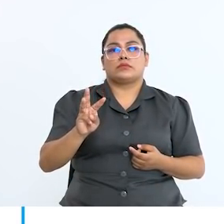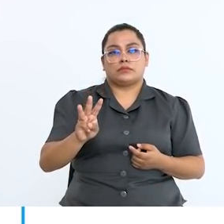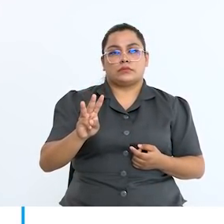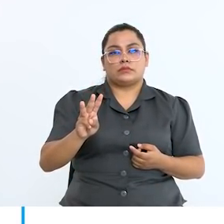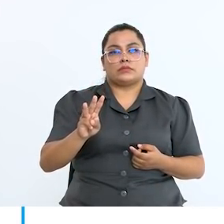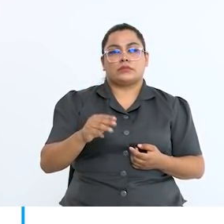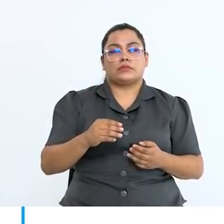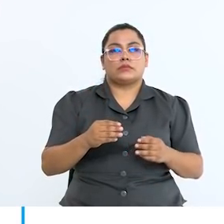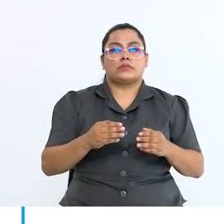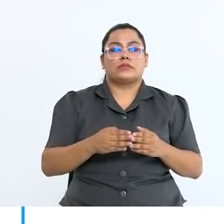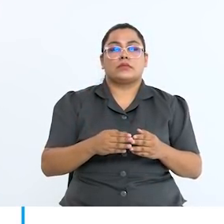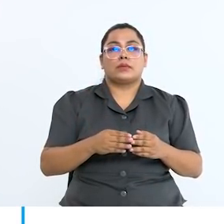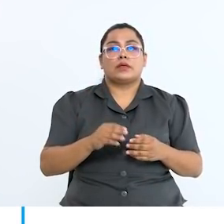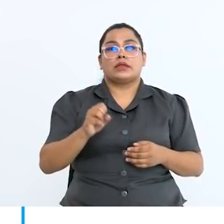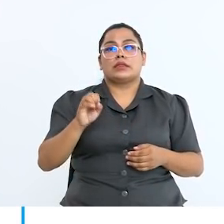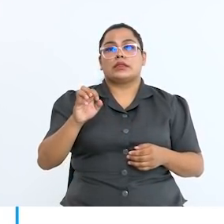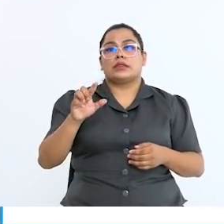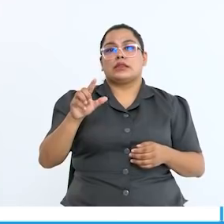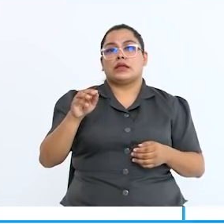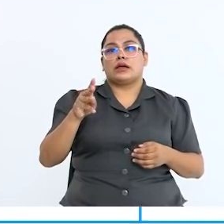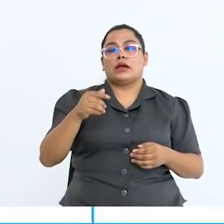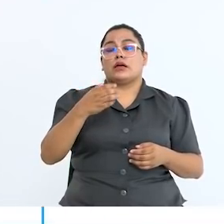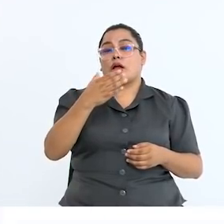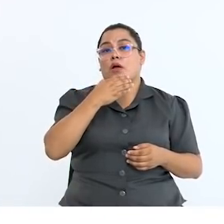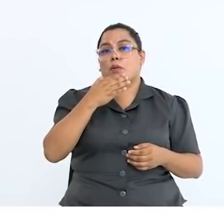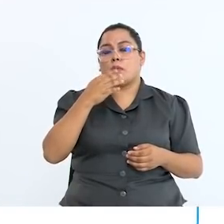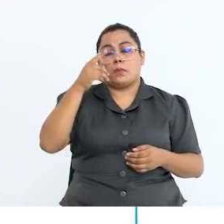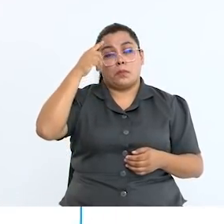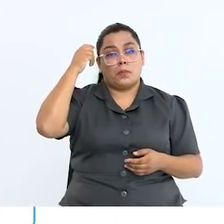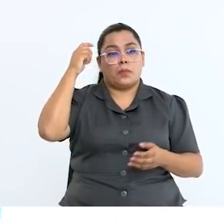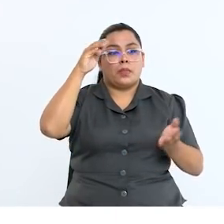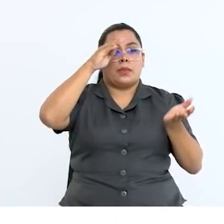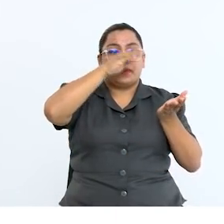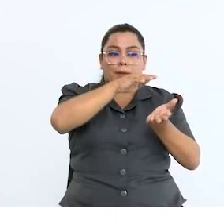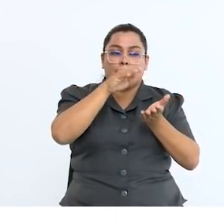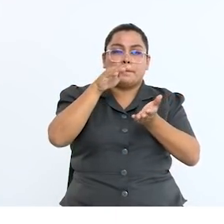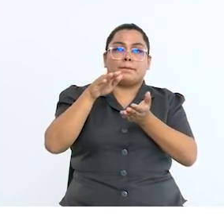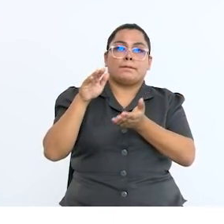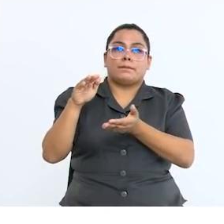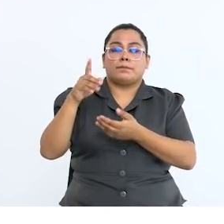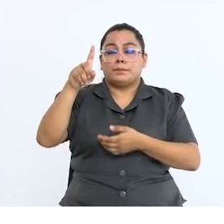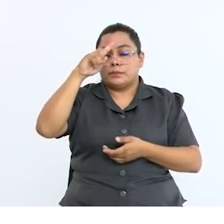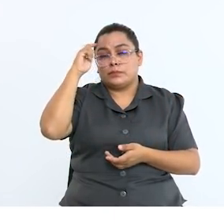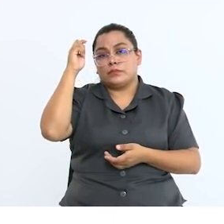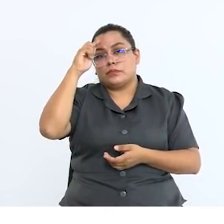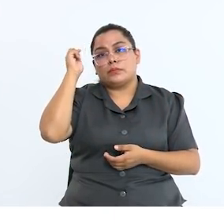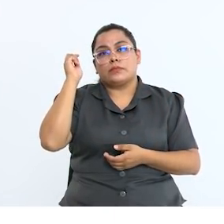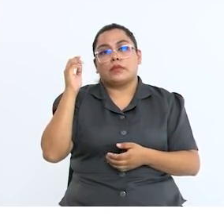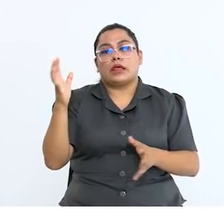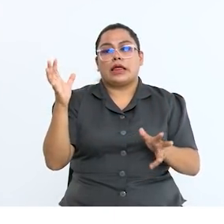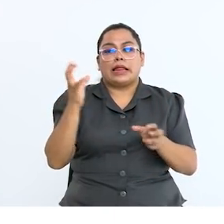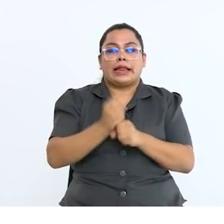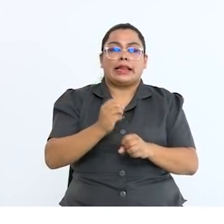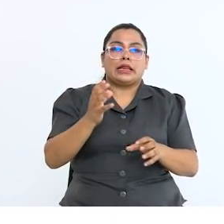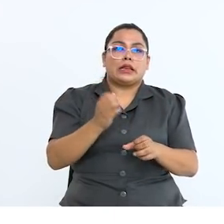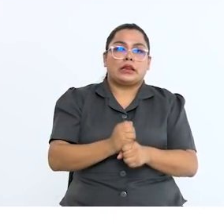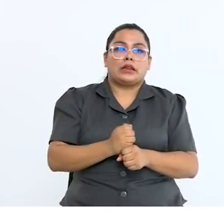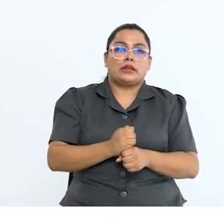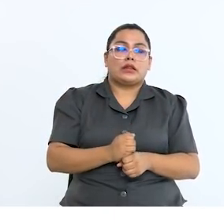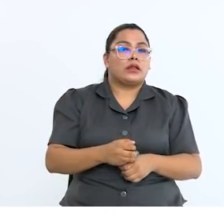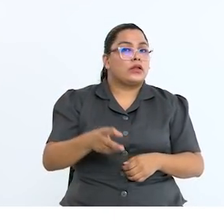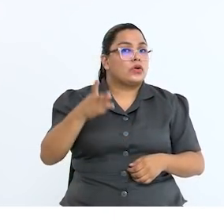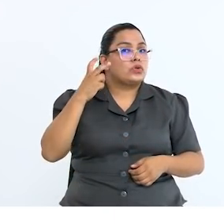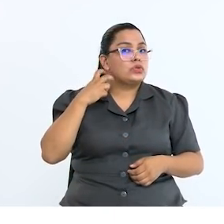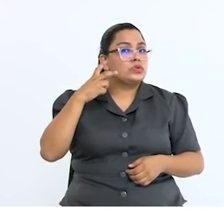y las sílabas complejas. Recordemos que en cada una de estas unidades se va a trabajar el sonido de